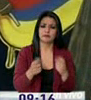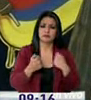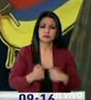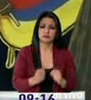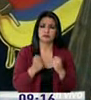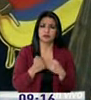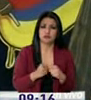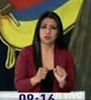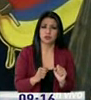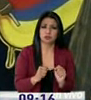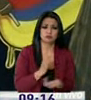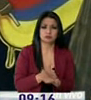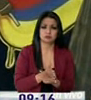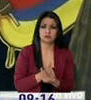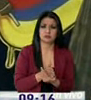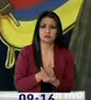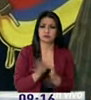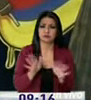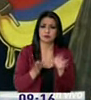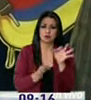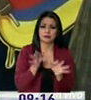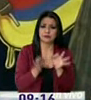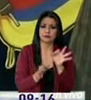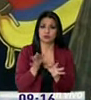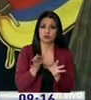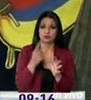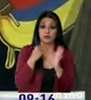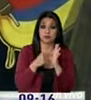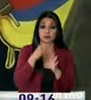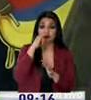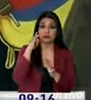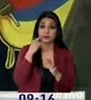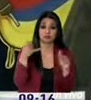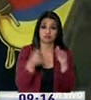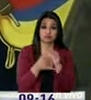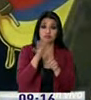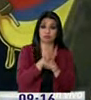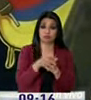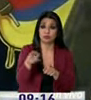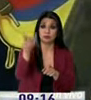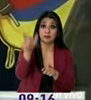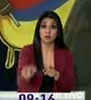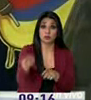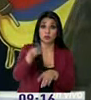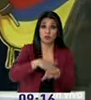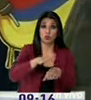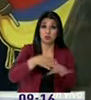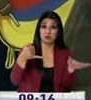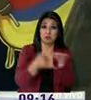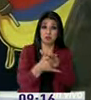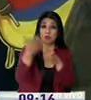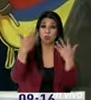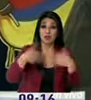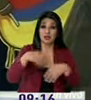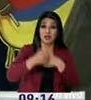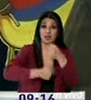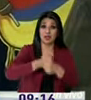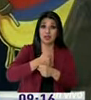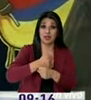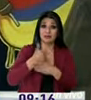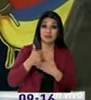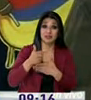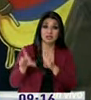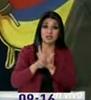empeño en que no pasen las agresiones sexuales. Los violadores de cualquier edad que sean no se